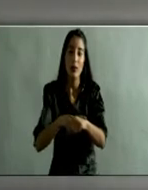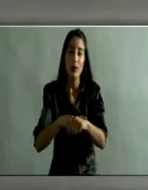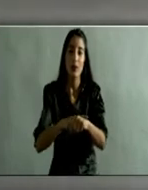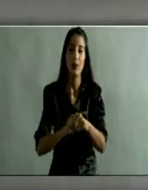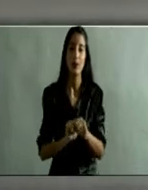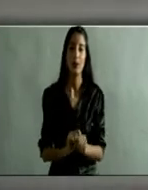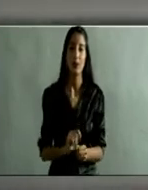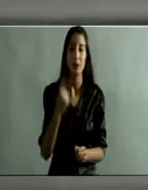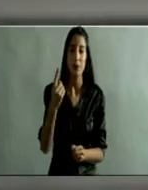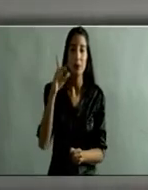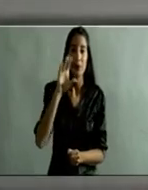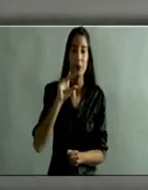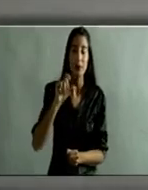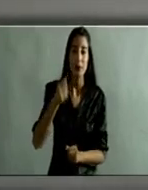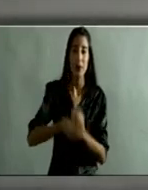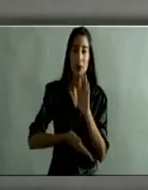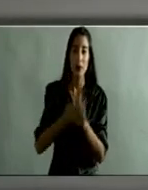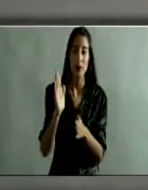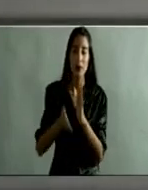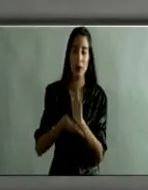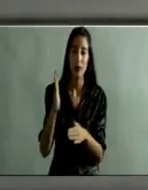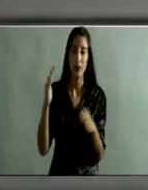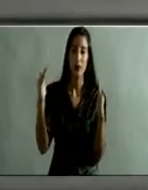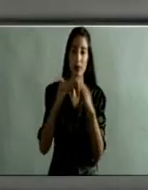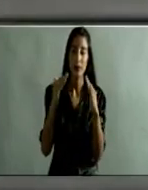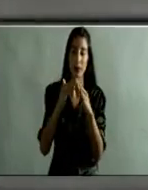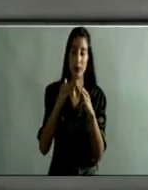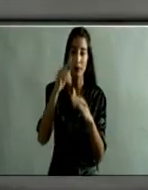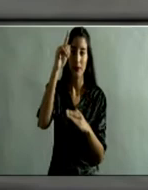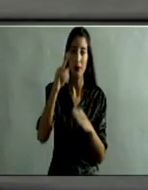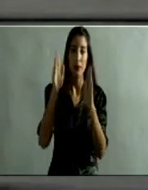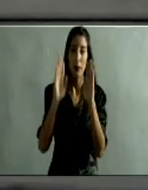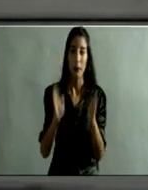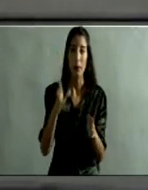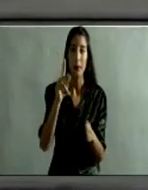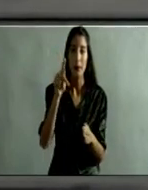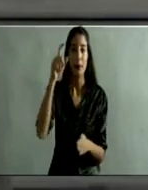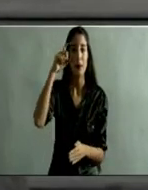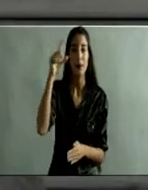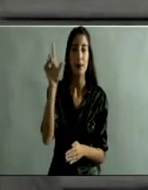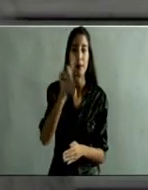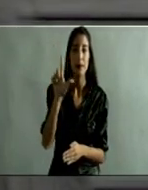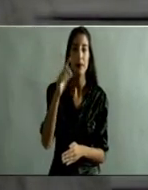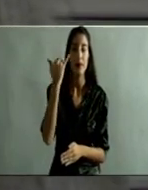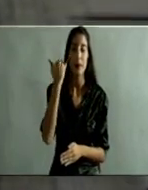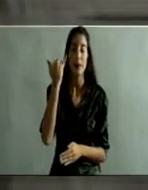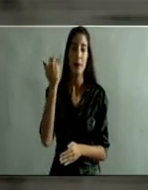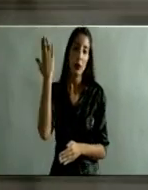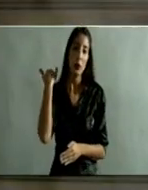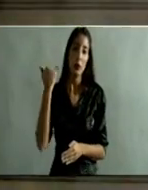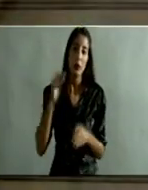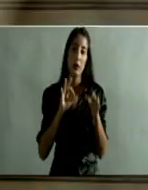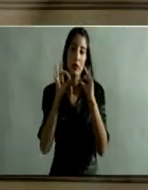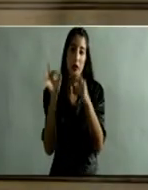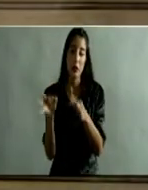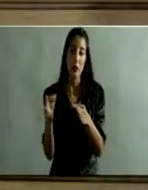Un día fui al ministerio de los pastores Kelly Cuando llegué asistí al